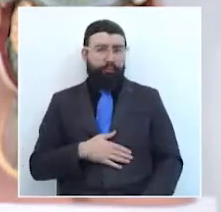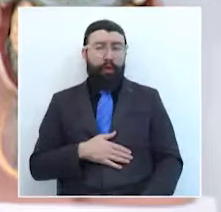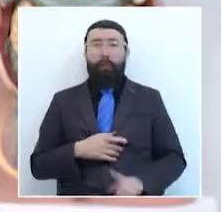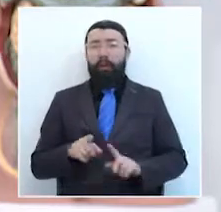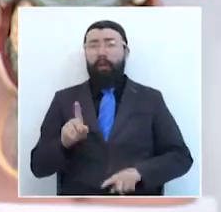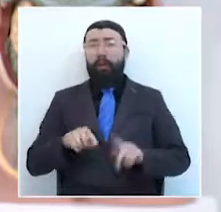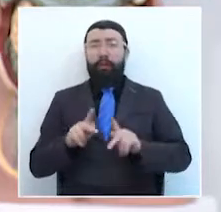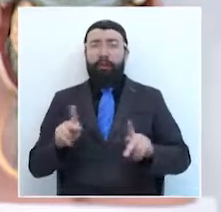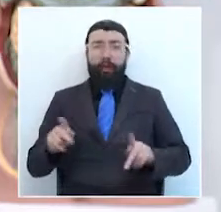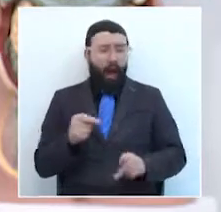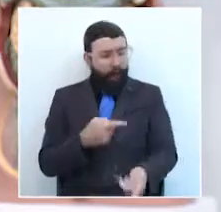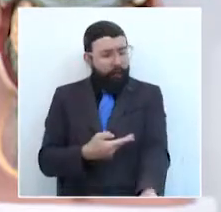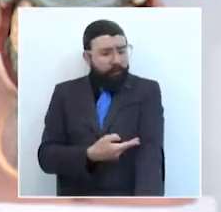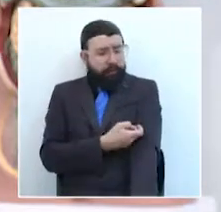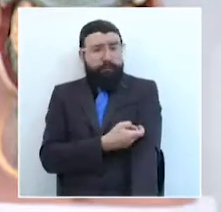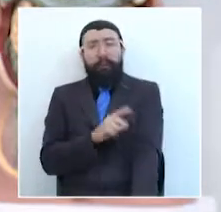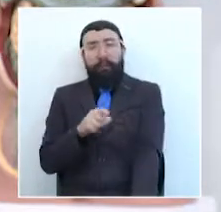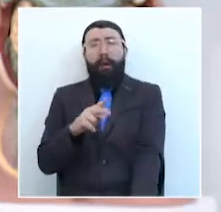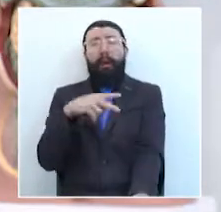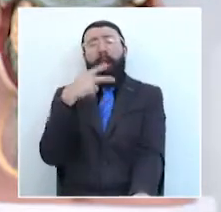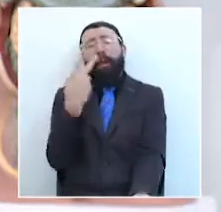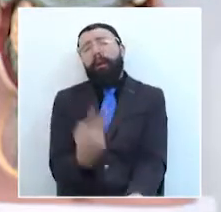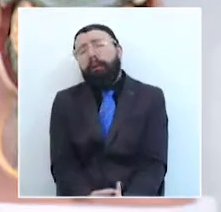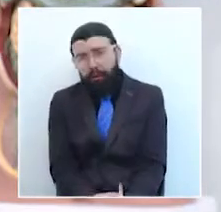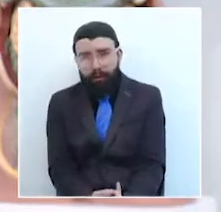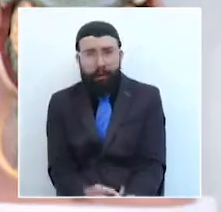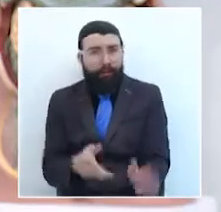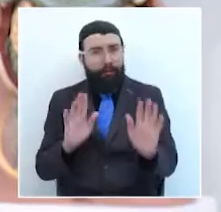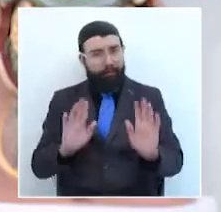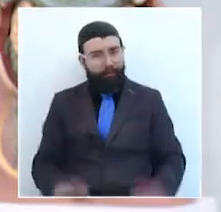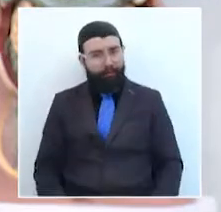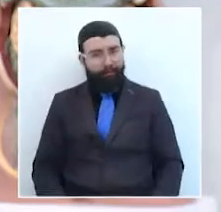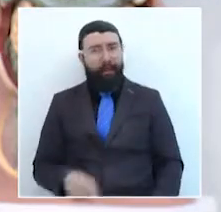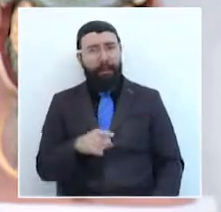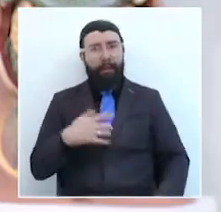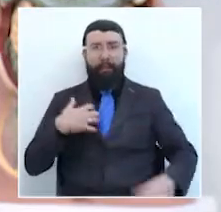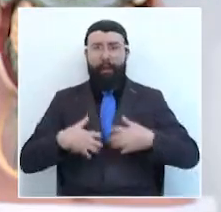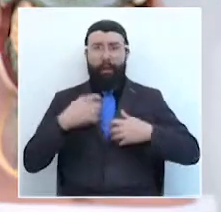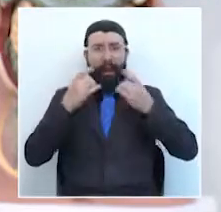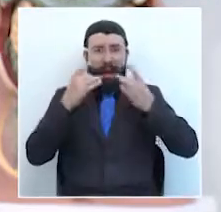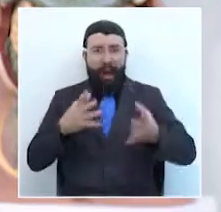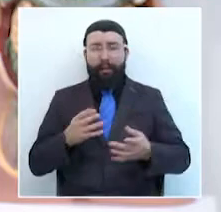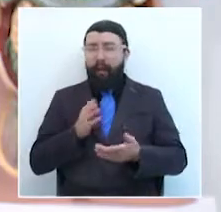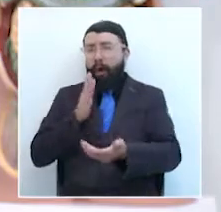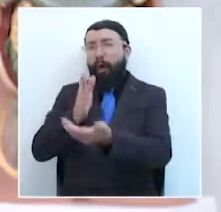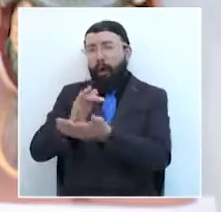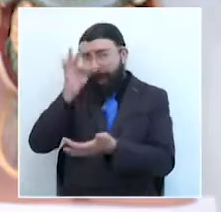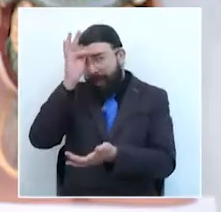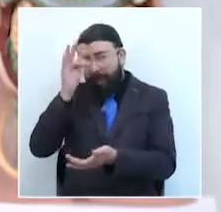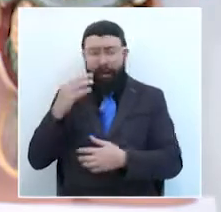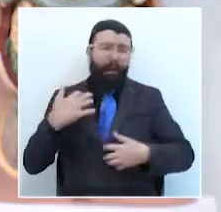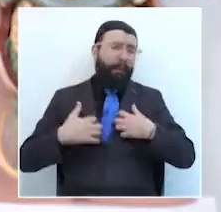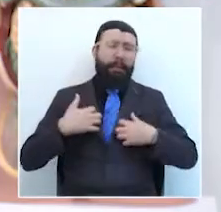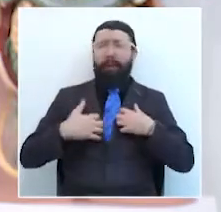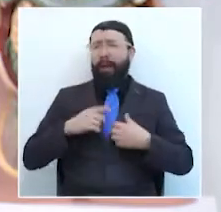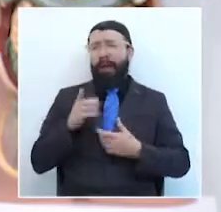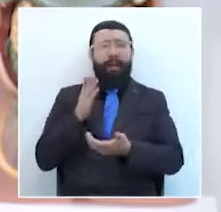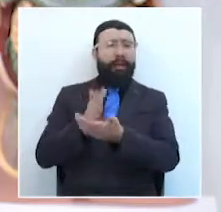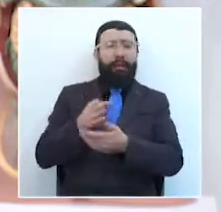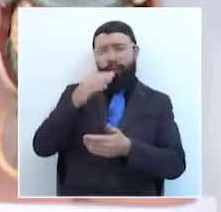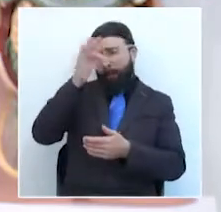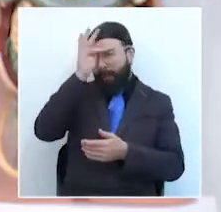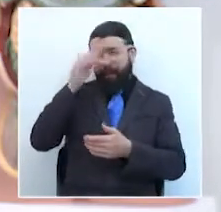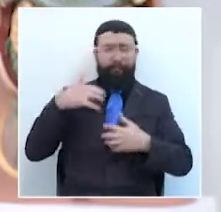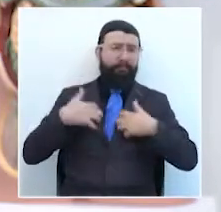desmayar cuando les están aplicando el tema de ellos de una inyección o cuando van a un hospital que personas que también tienen fobia los hospitales